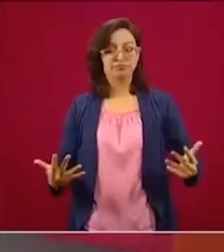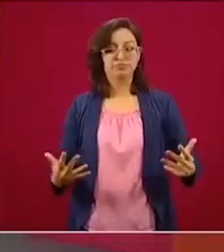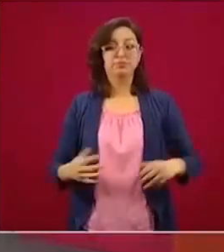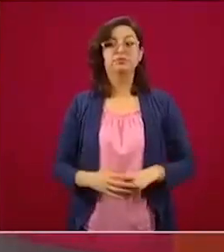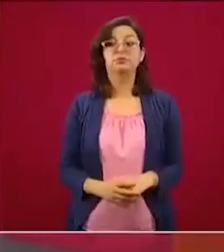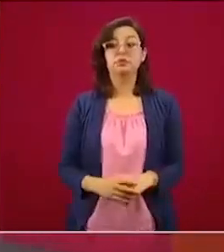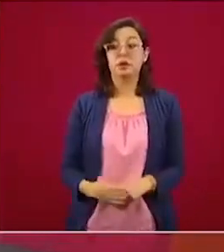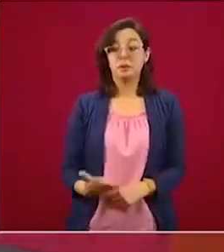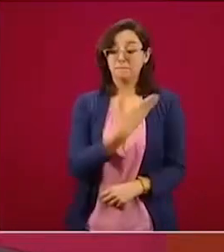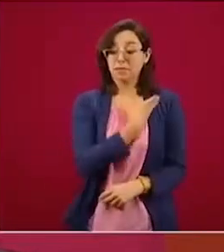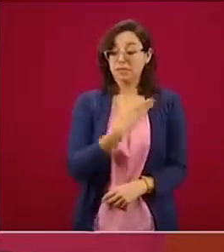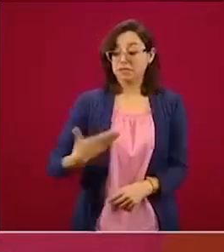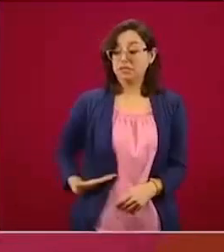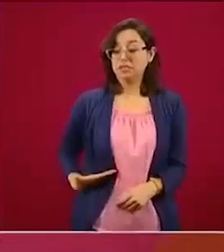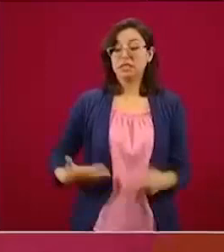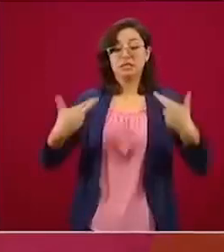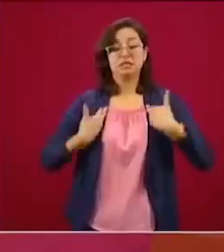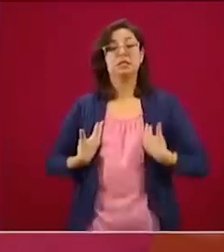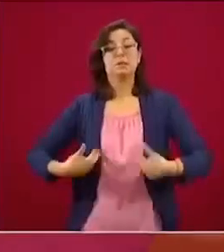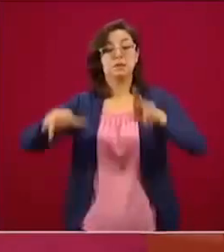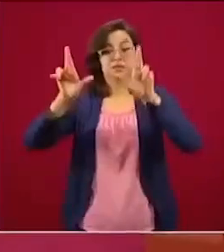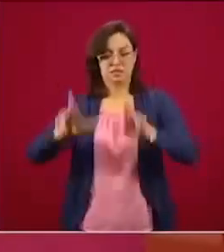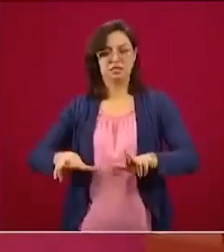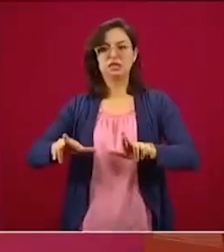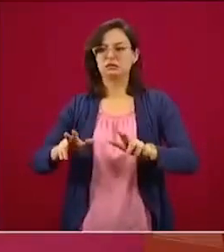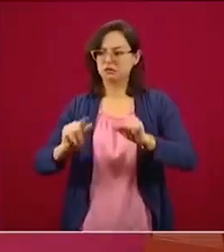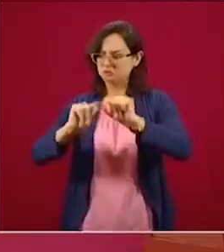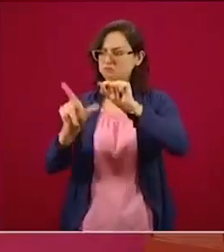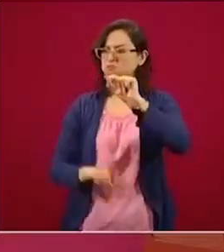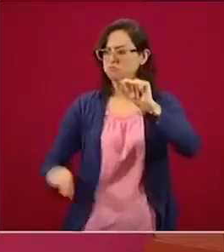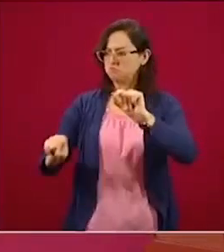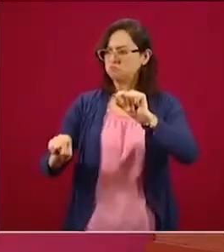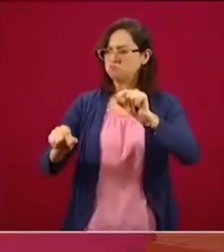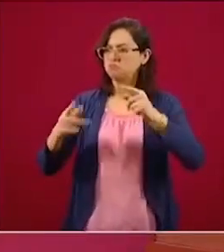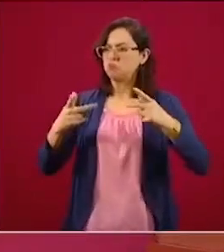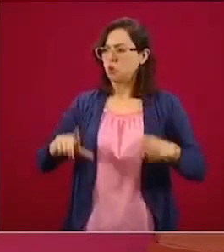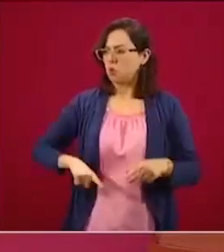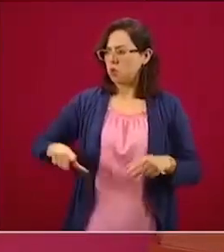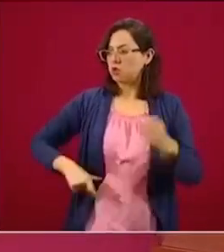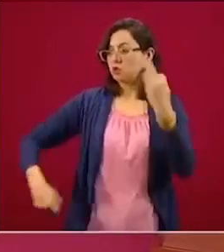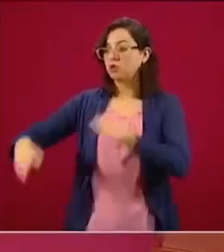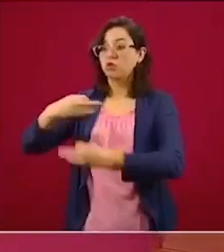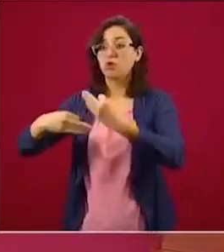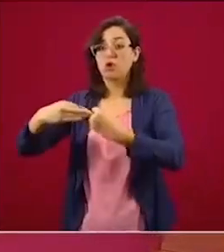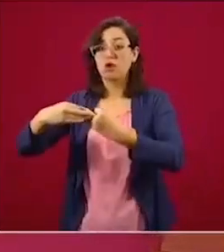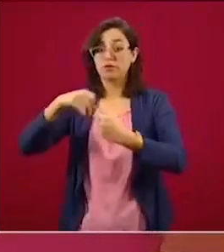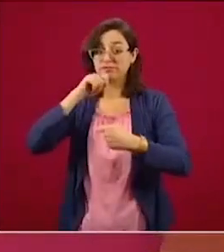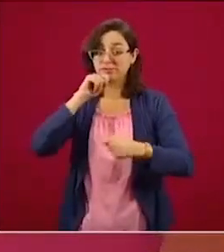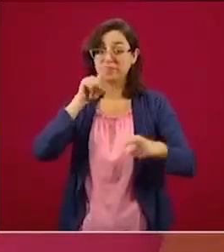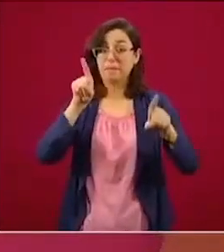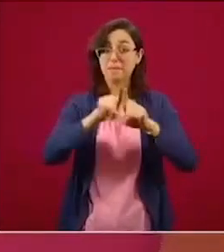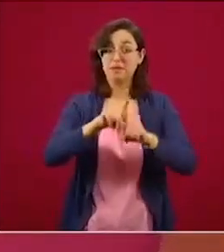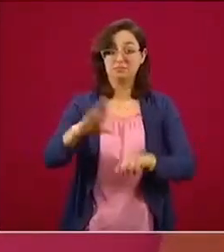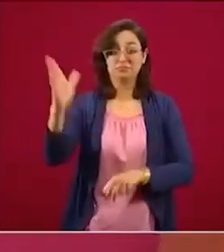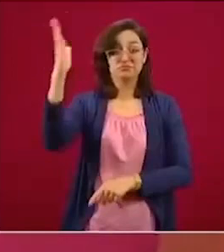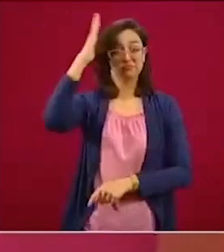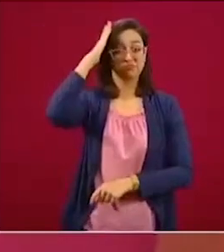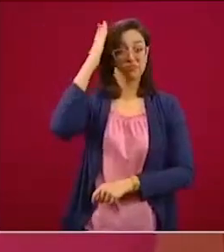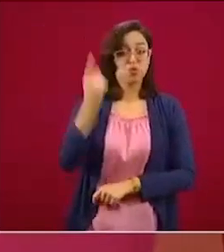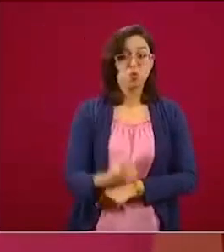mexicano es el comandante de las fuerzas armadas entonces